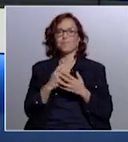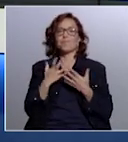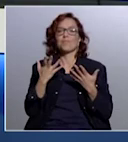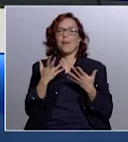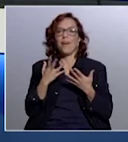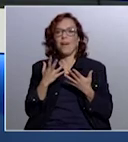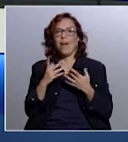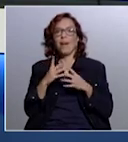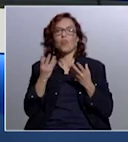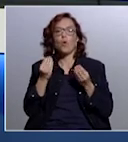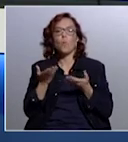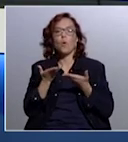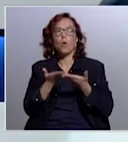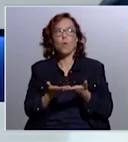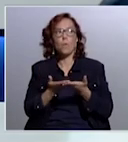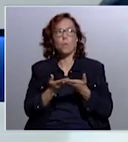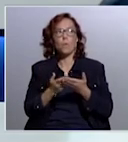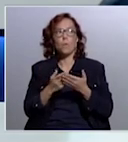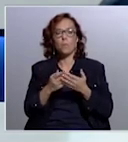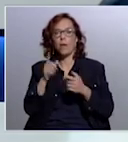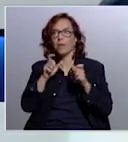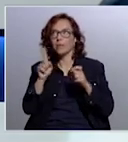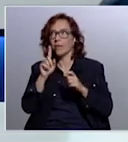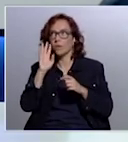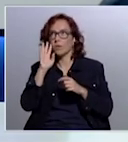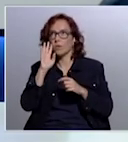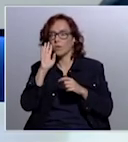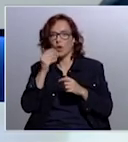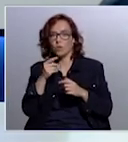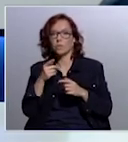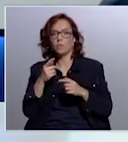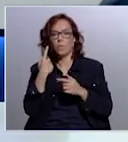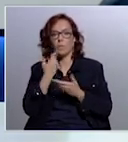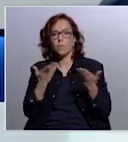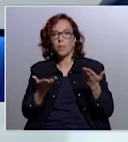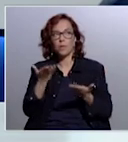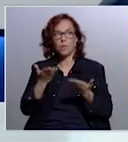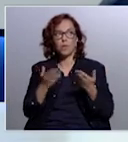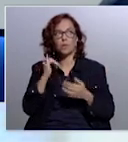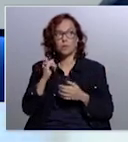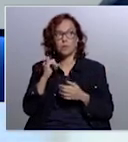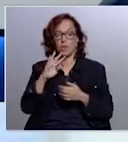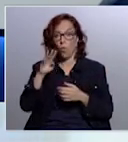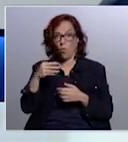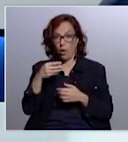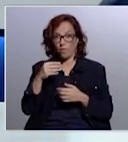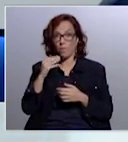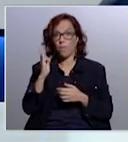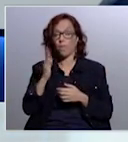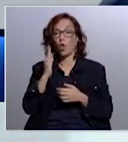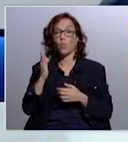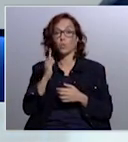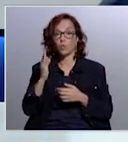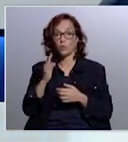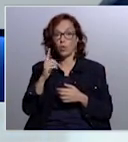ventanilla donde esa gente que no es conocida quiere presentar para ser evaluado que está nuestra página web la sección de producciones que